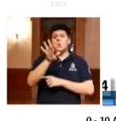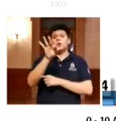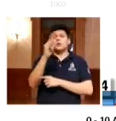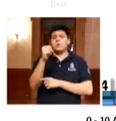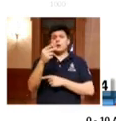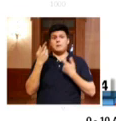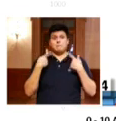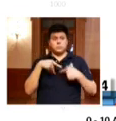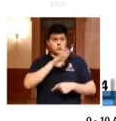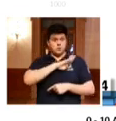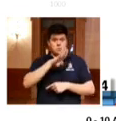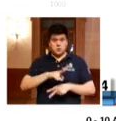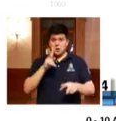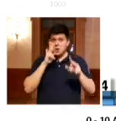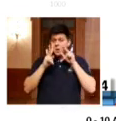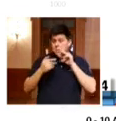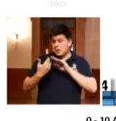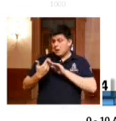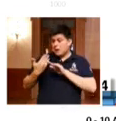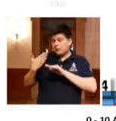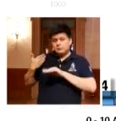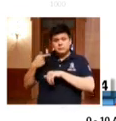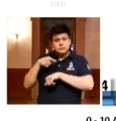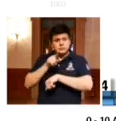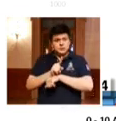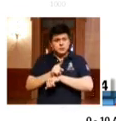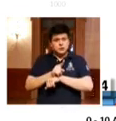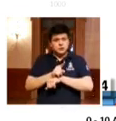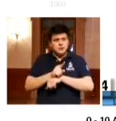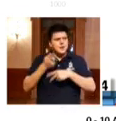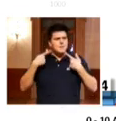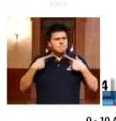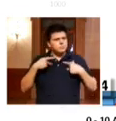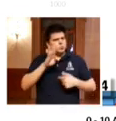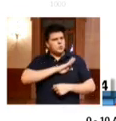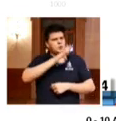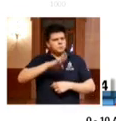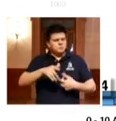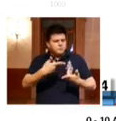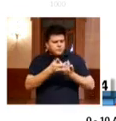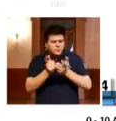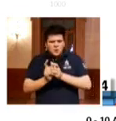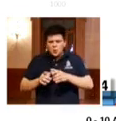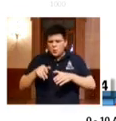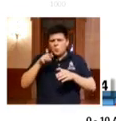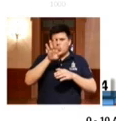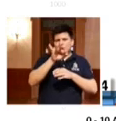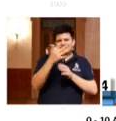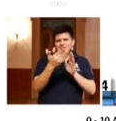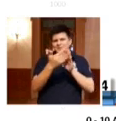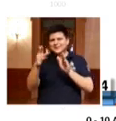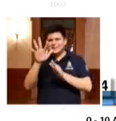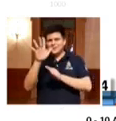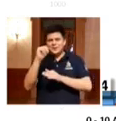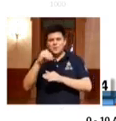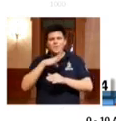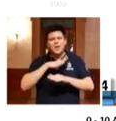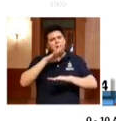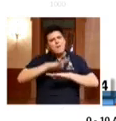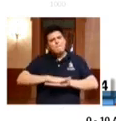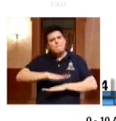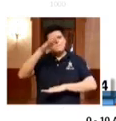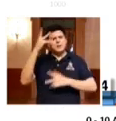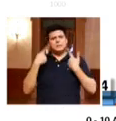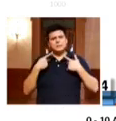defunciones. Vean ustedes cómo en los últimos días el número de defunciones de este grupo etario se ha